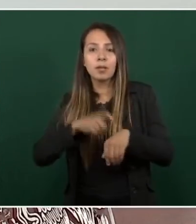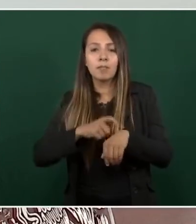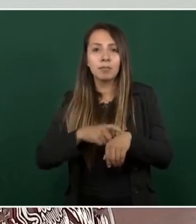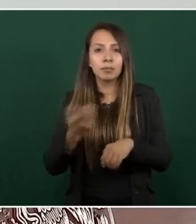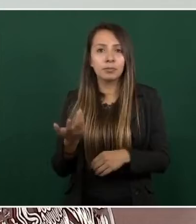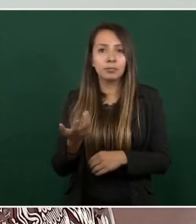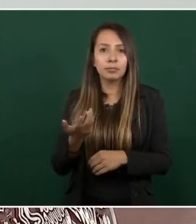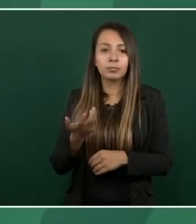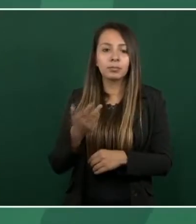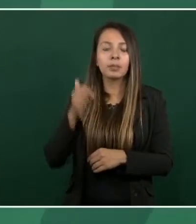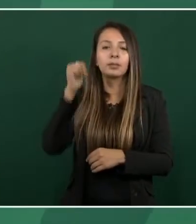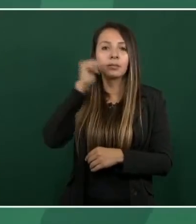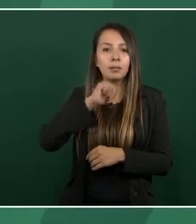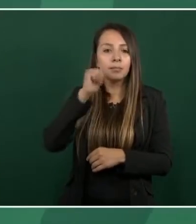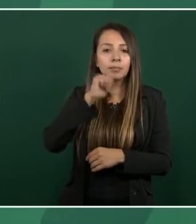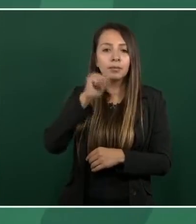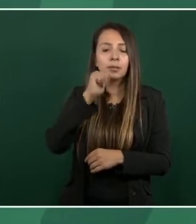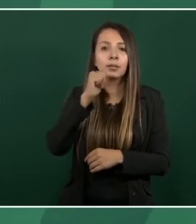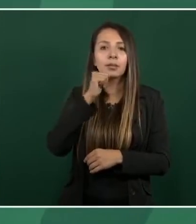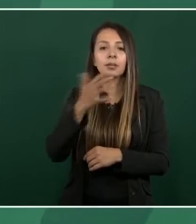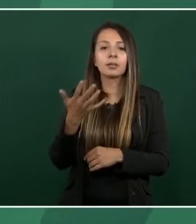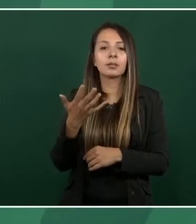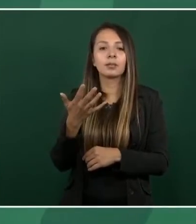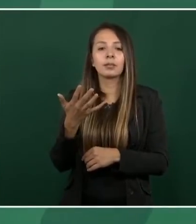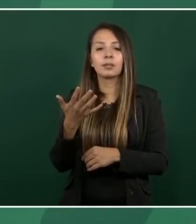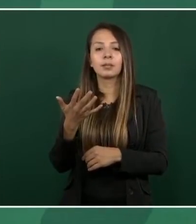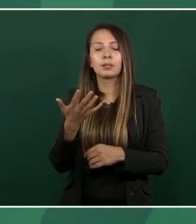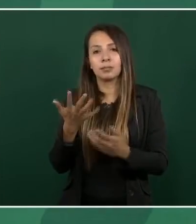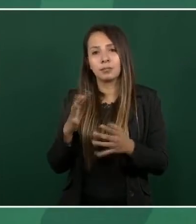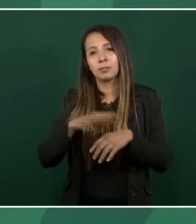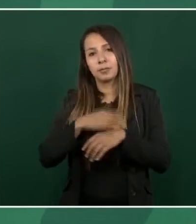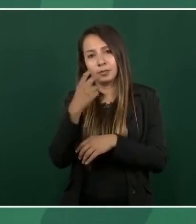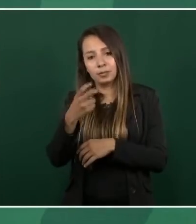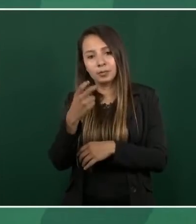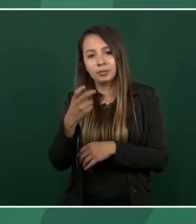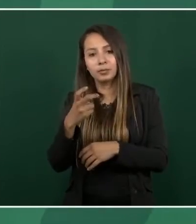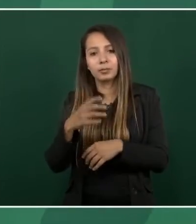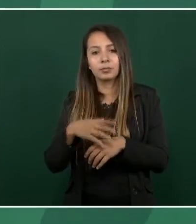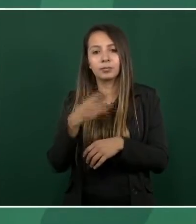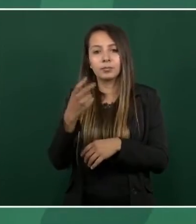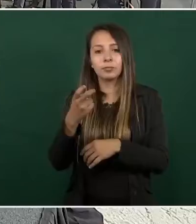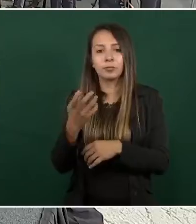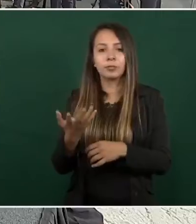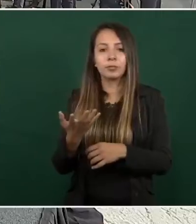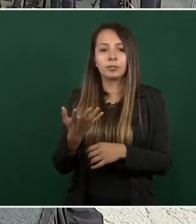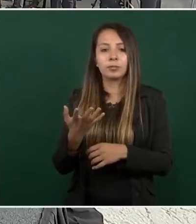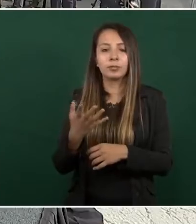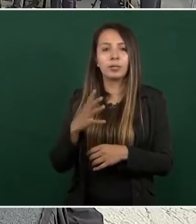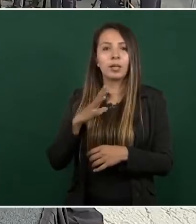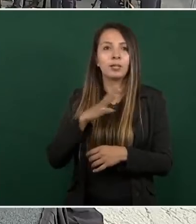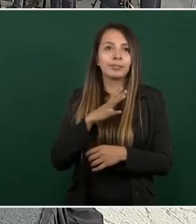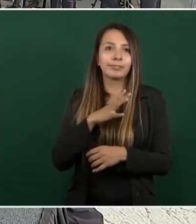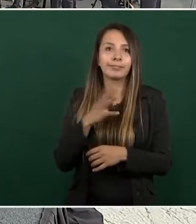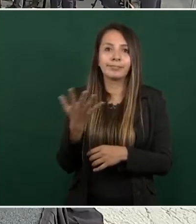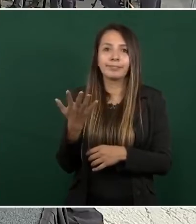Y siempre tenemos todos, por eso, tenemos la mala